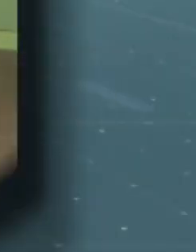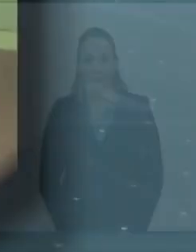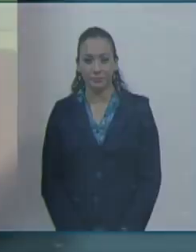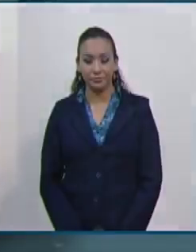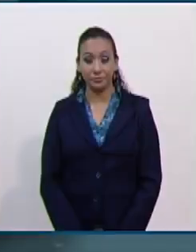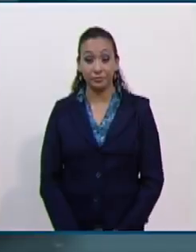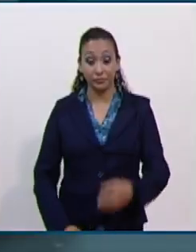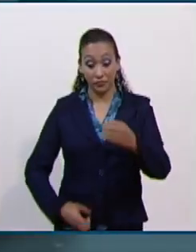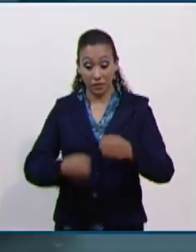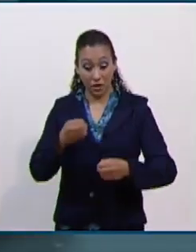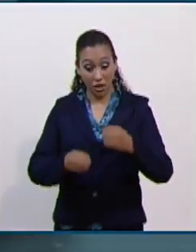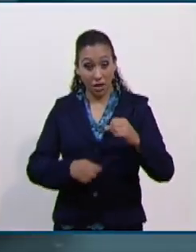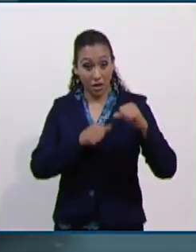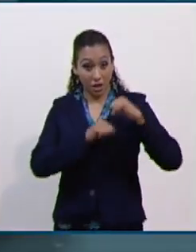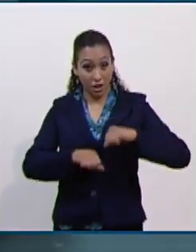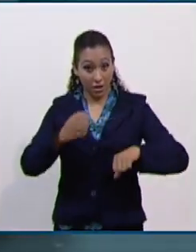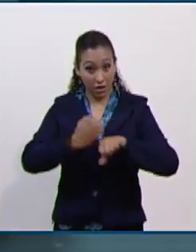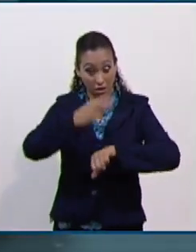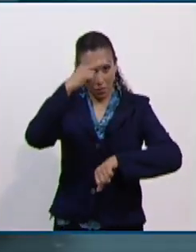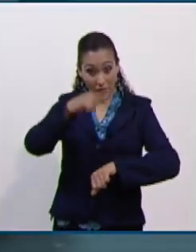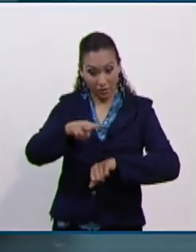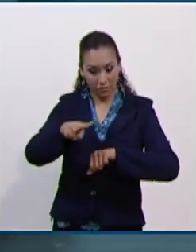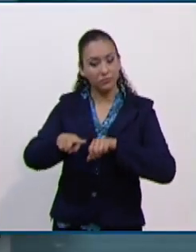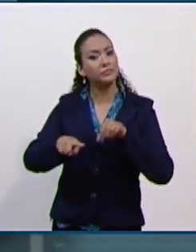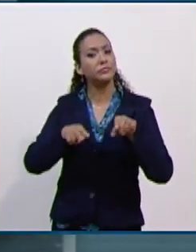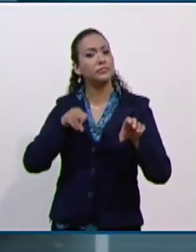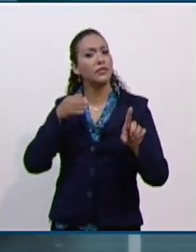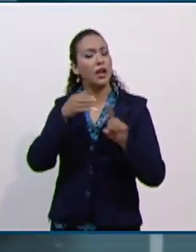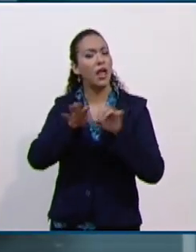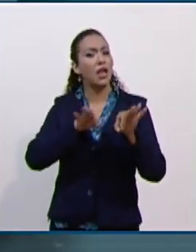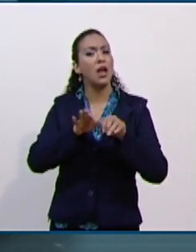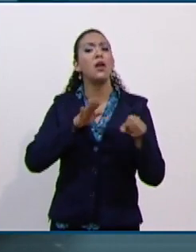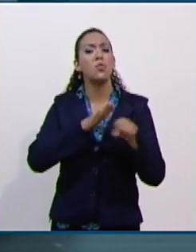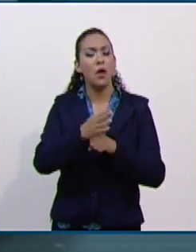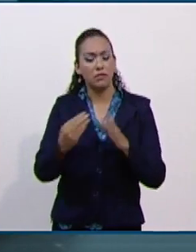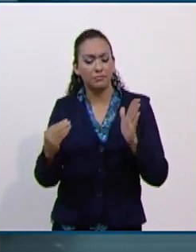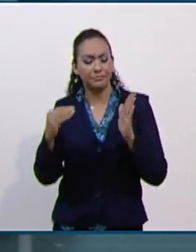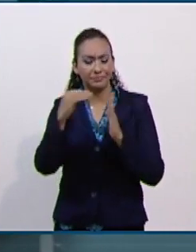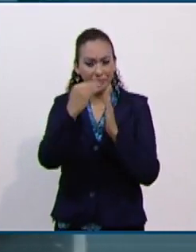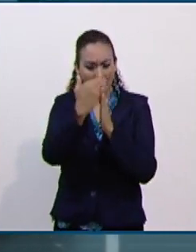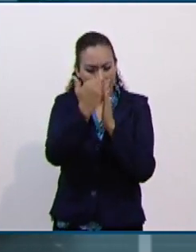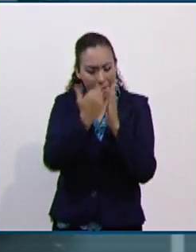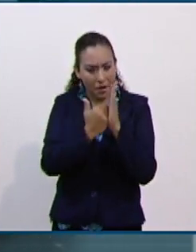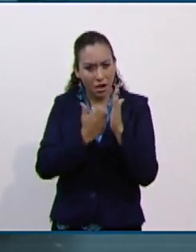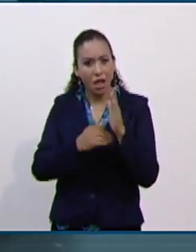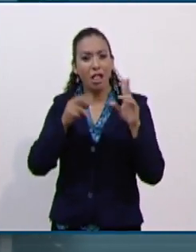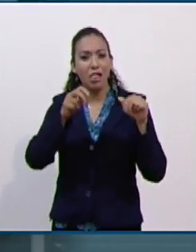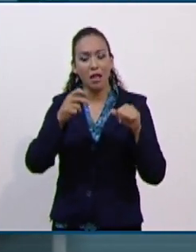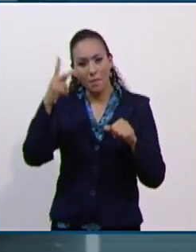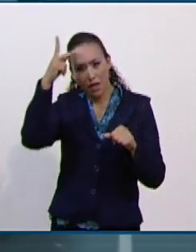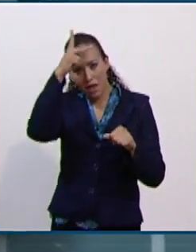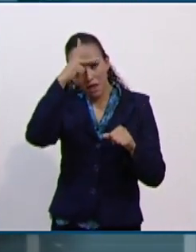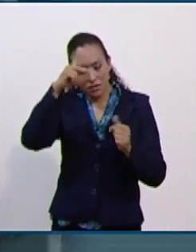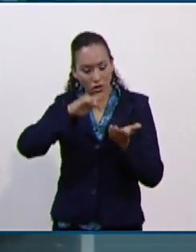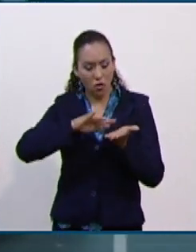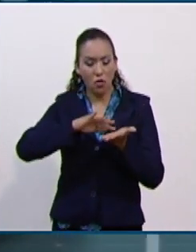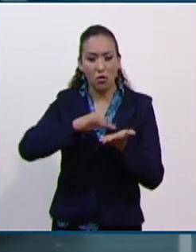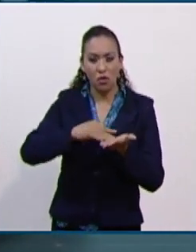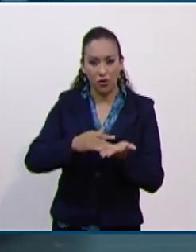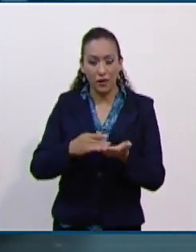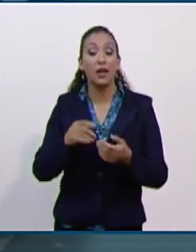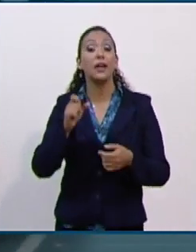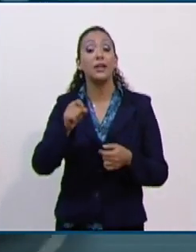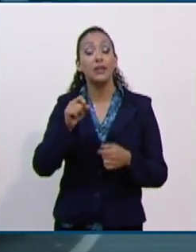El Poder Judicial del Estado de México trabaja en la creación de estándares de competencia en psicología forense y grafoscopía